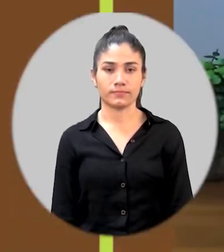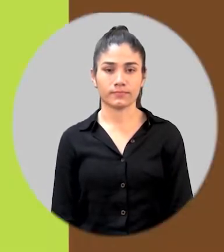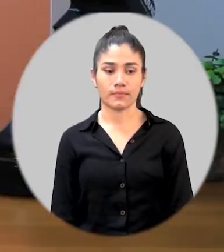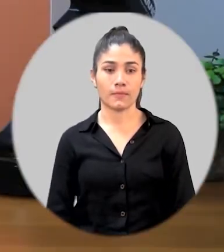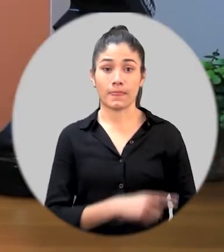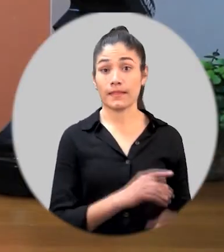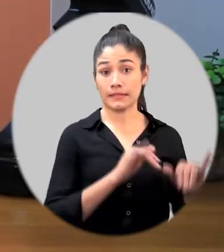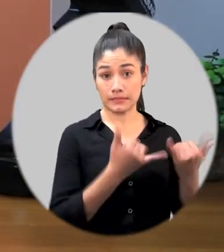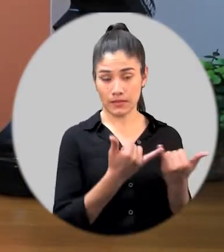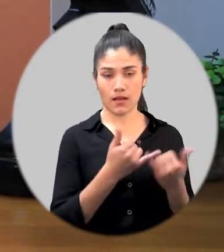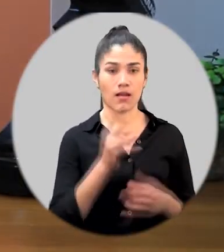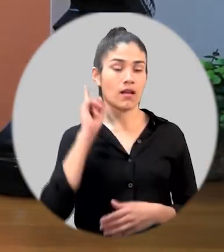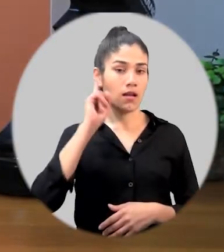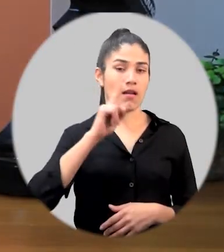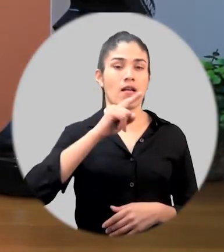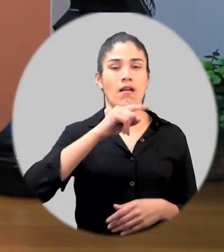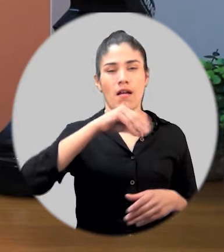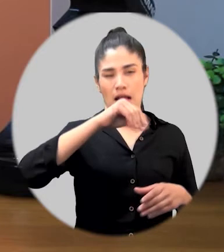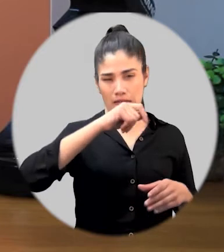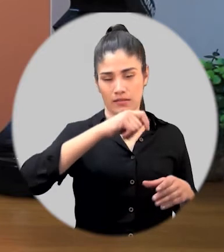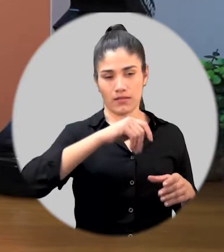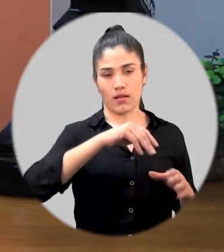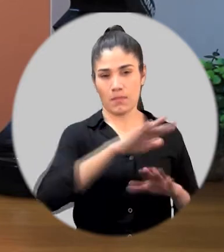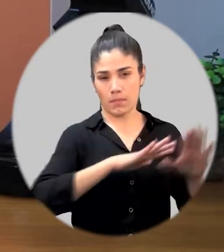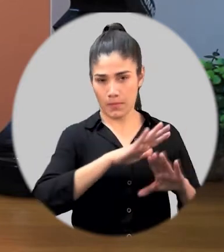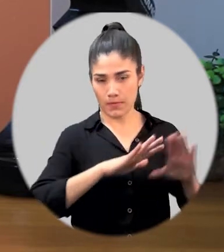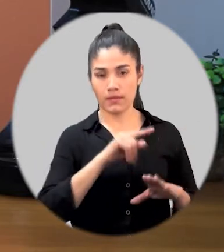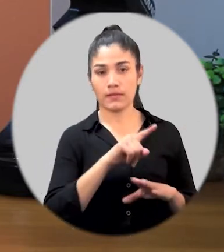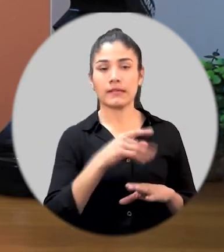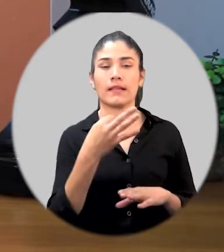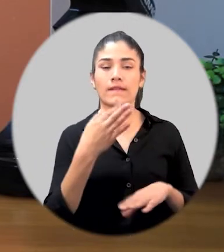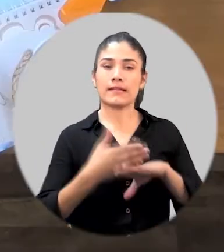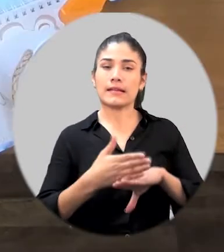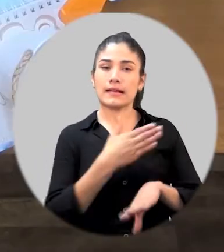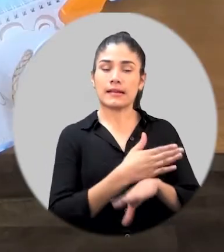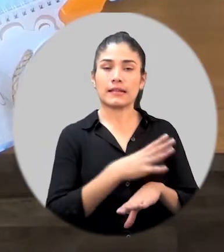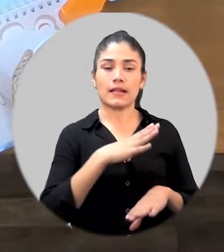Al incorporar la harina a nuestra preparación, siempre hay que tratar de